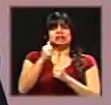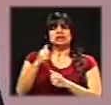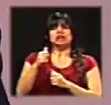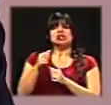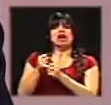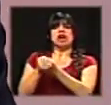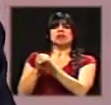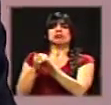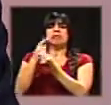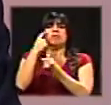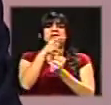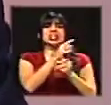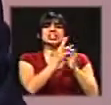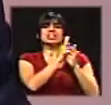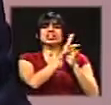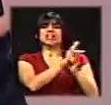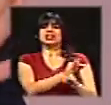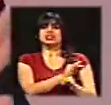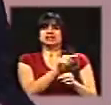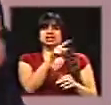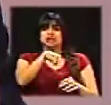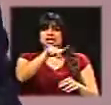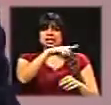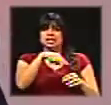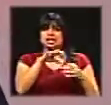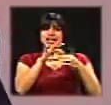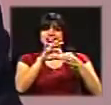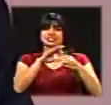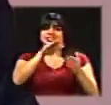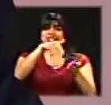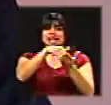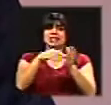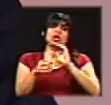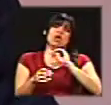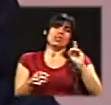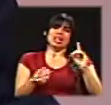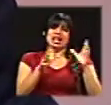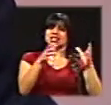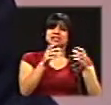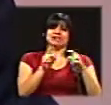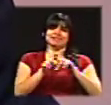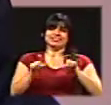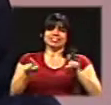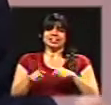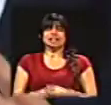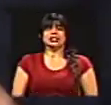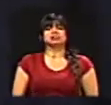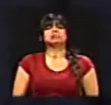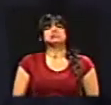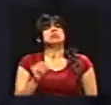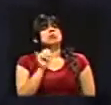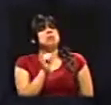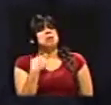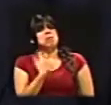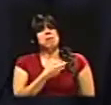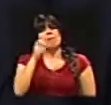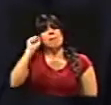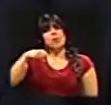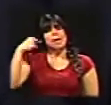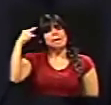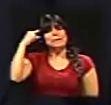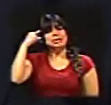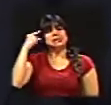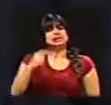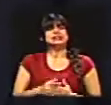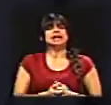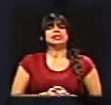digamos, a los partidos que tradicionalmente se ubican más en el corte de centro, centro-derecha. Pero también uno podría pensar que, dado